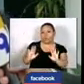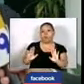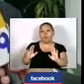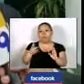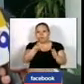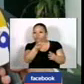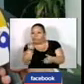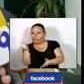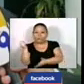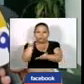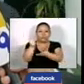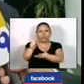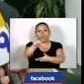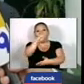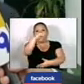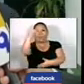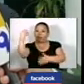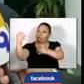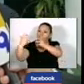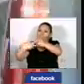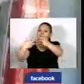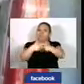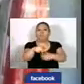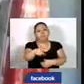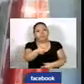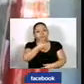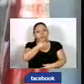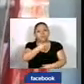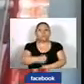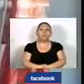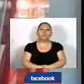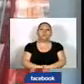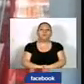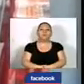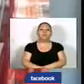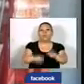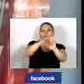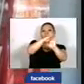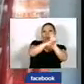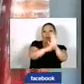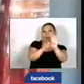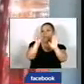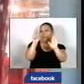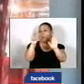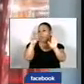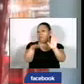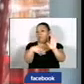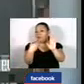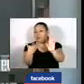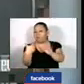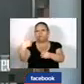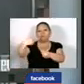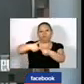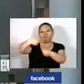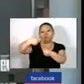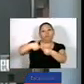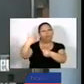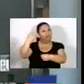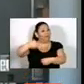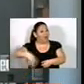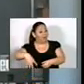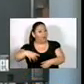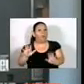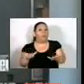del valor de los bonos en el mercado internacional. Es una buena noticia. Otro de los temas en la agenda de la ASI es el alza en los precios de los combustibles,